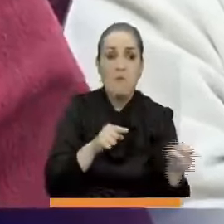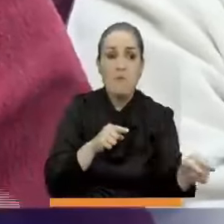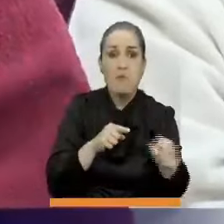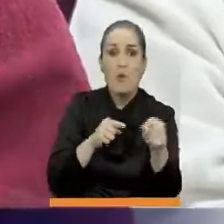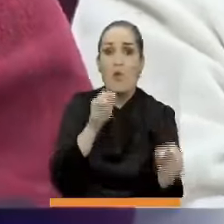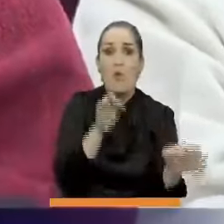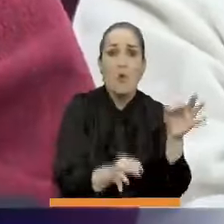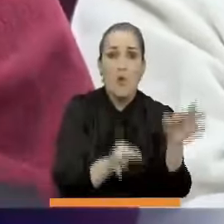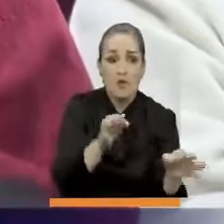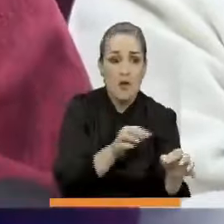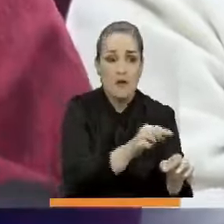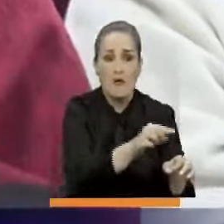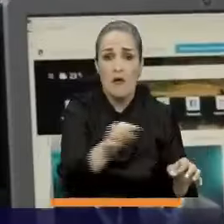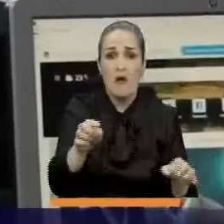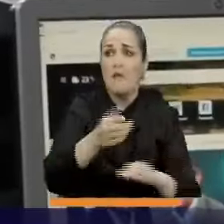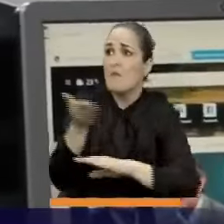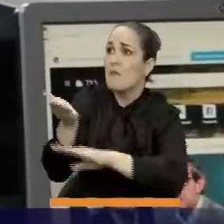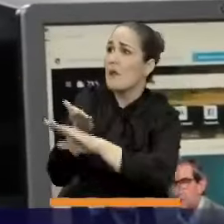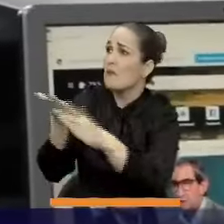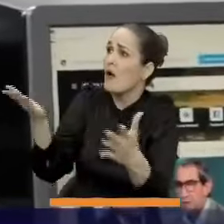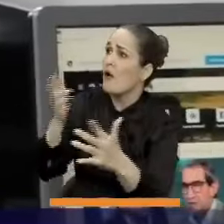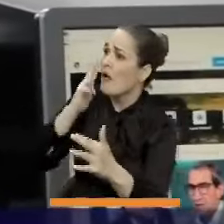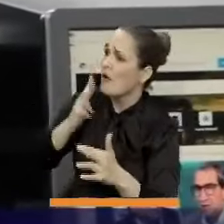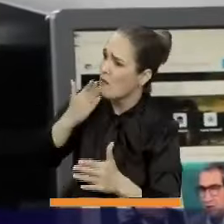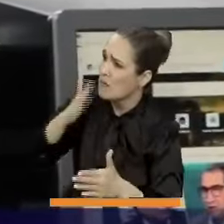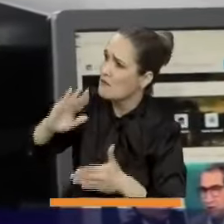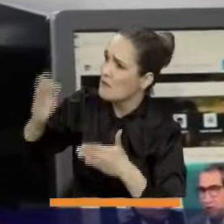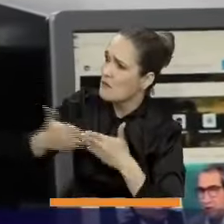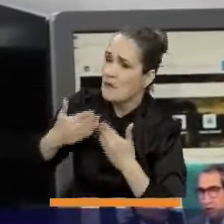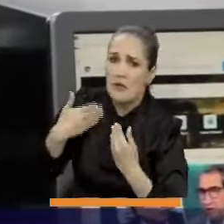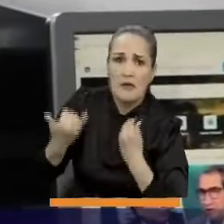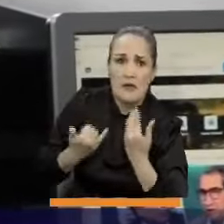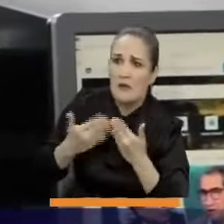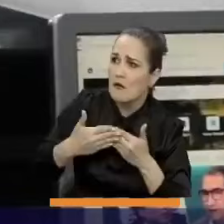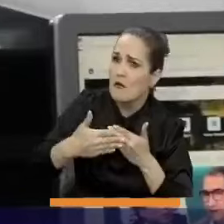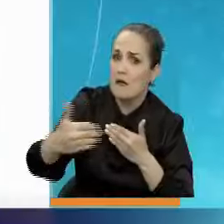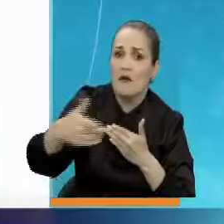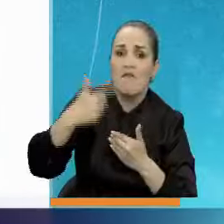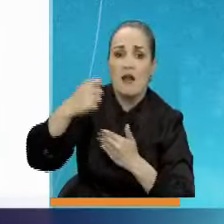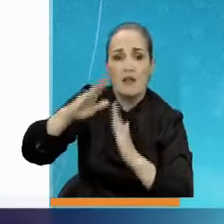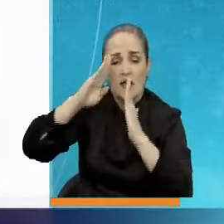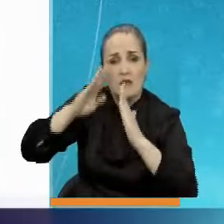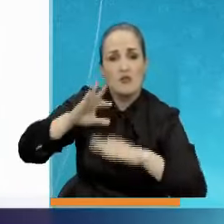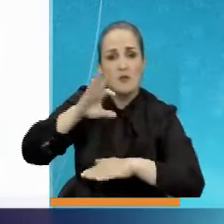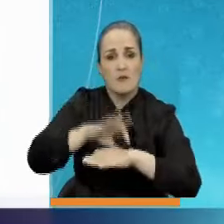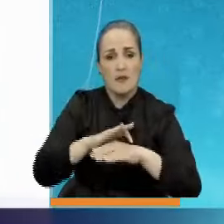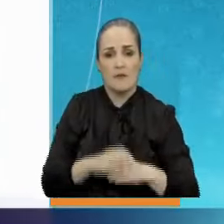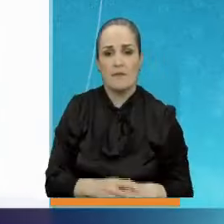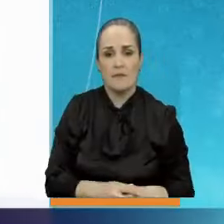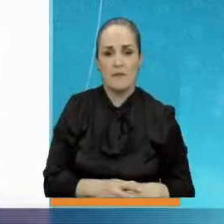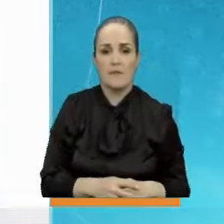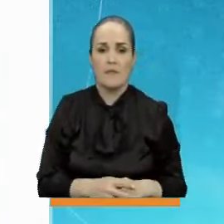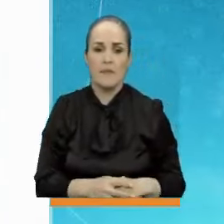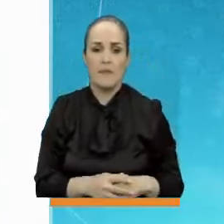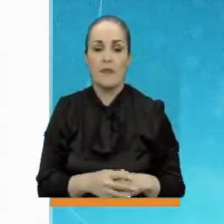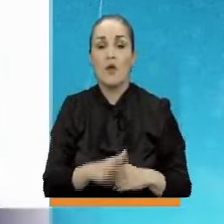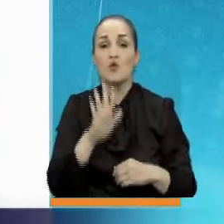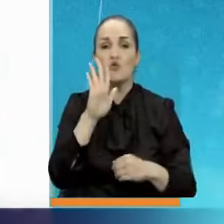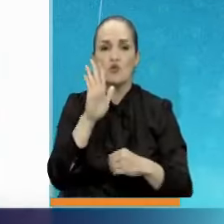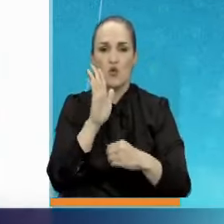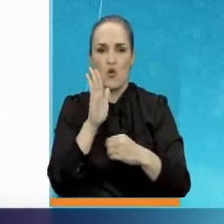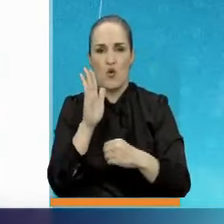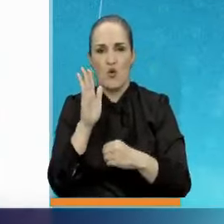juzgado del país reclamando que les reconozcan el pago de las deudas por atenciones médicas. Eran en contra del auto de grabación y